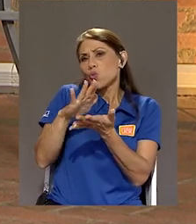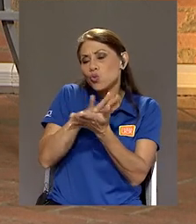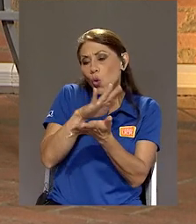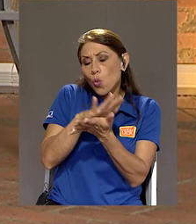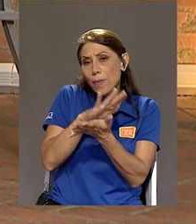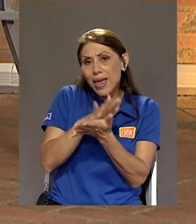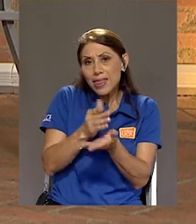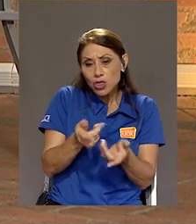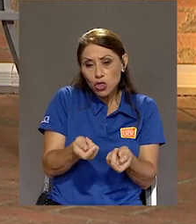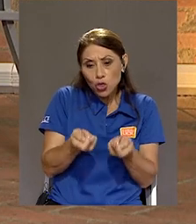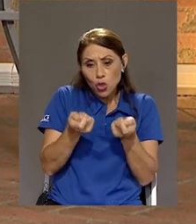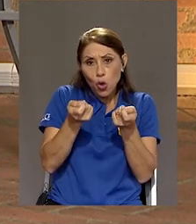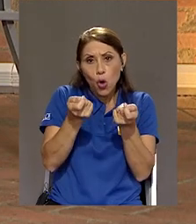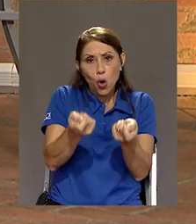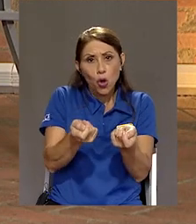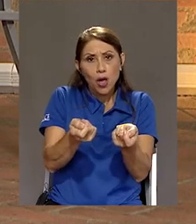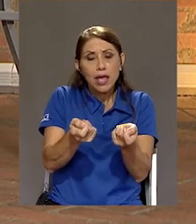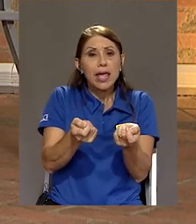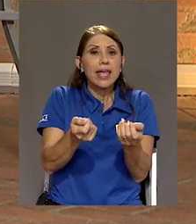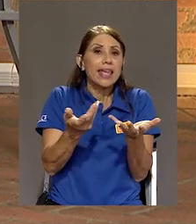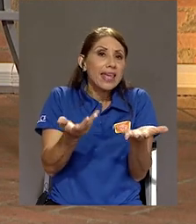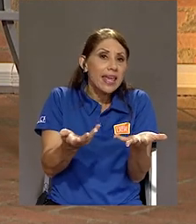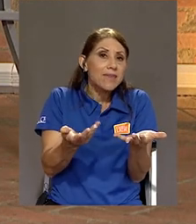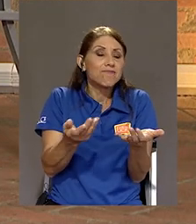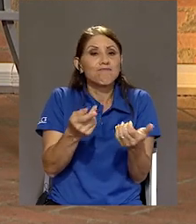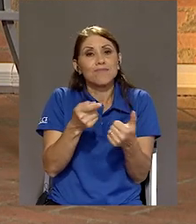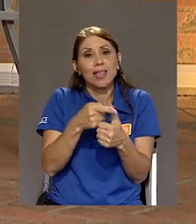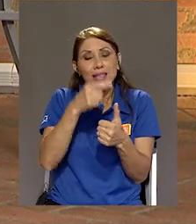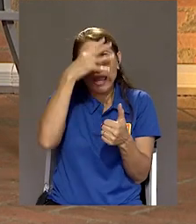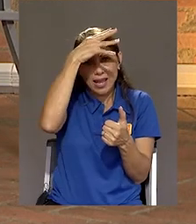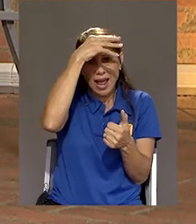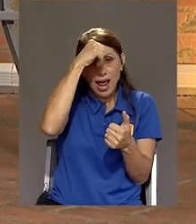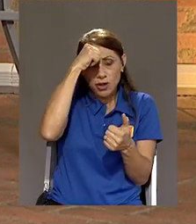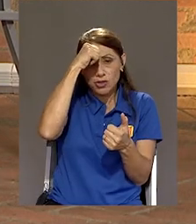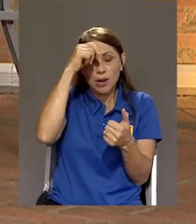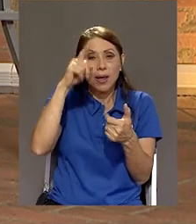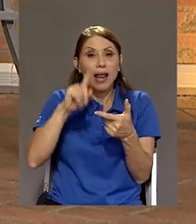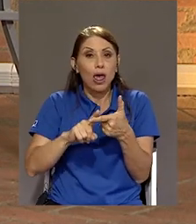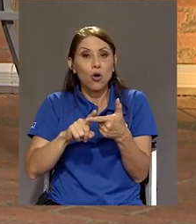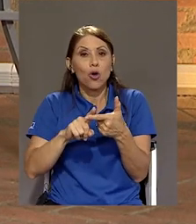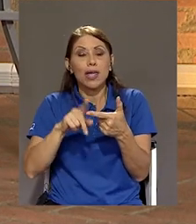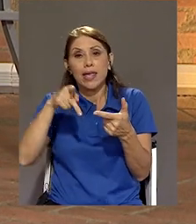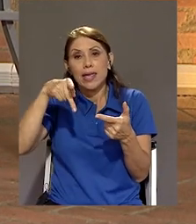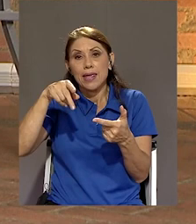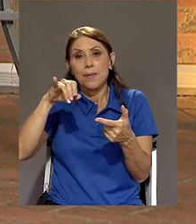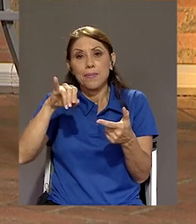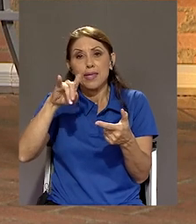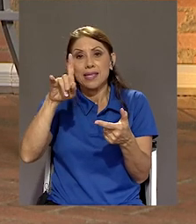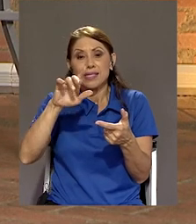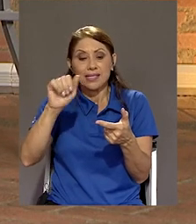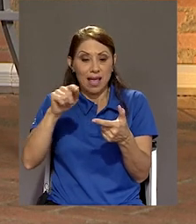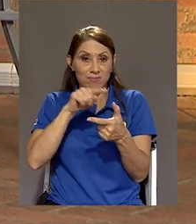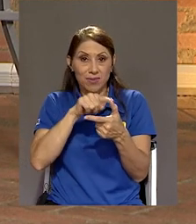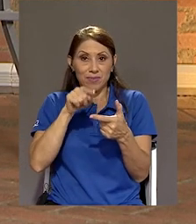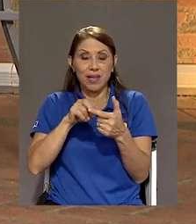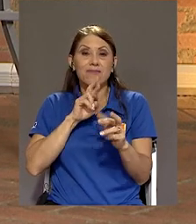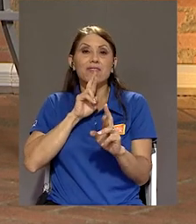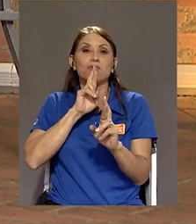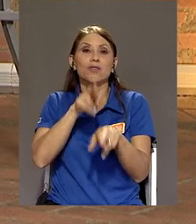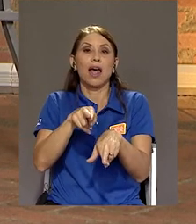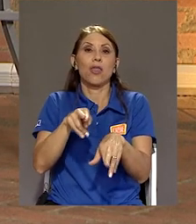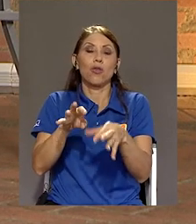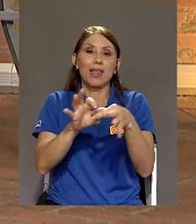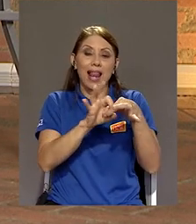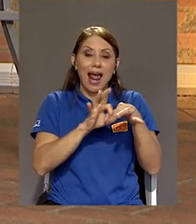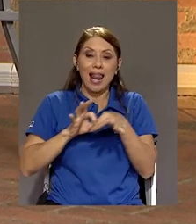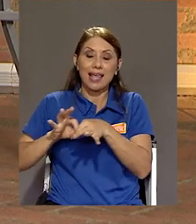para ponerlo de esa forma, entre Carlos Alvarado y Rodolfo Pisa, que condujo a la alianza esta que integró el gobierno